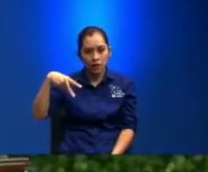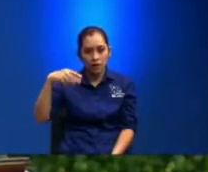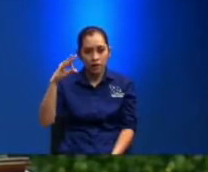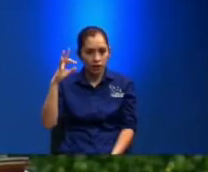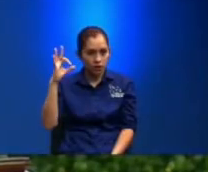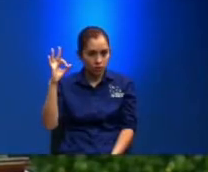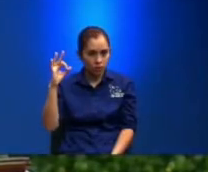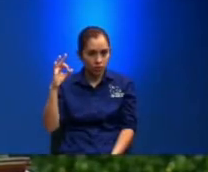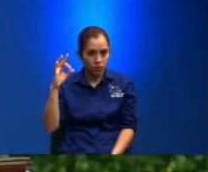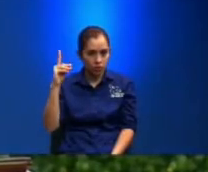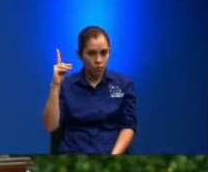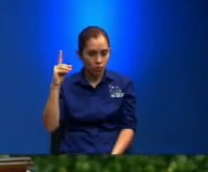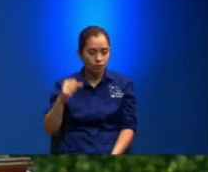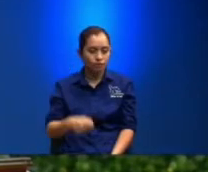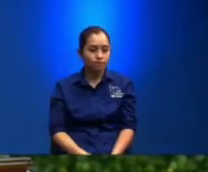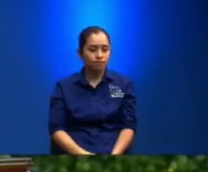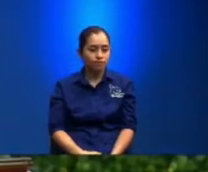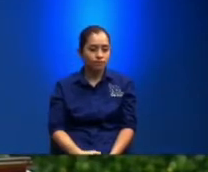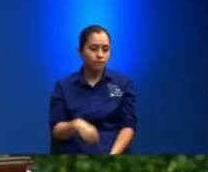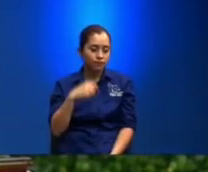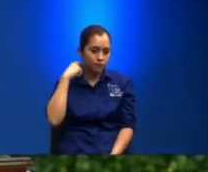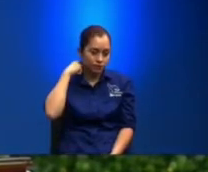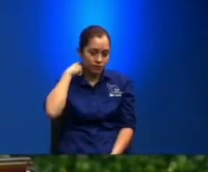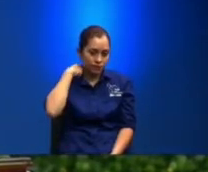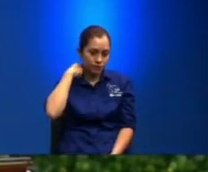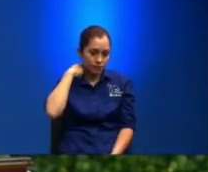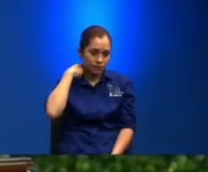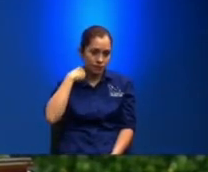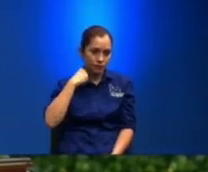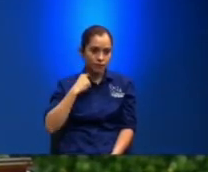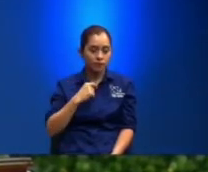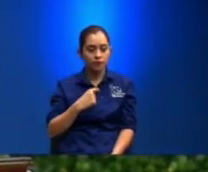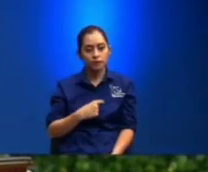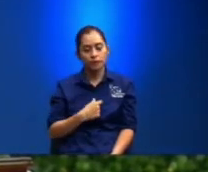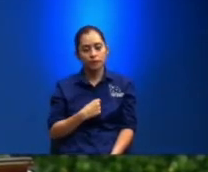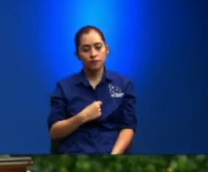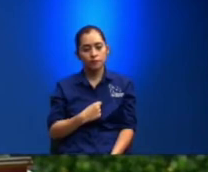incluso invasiones a países